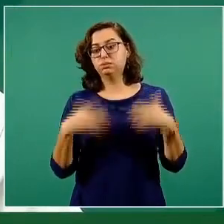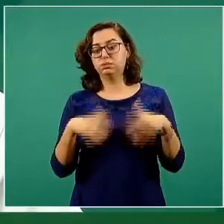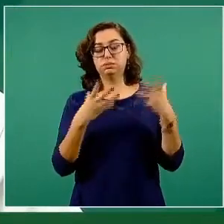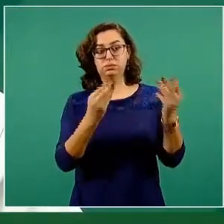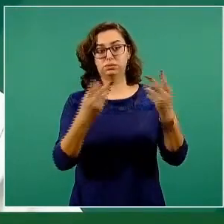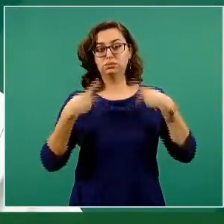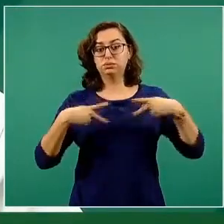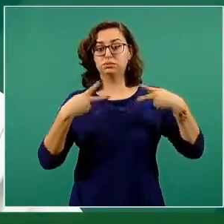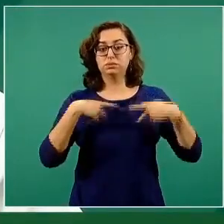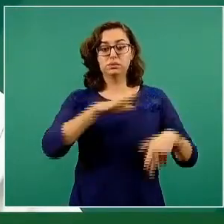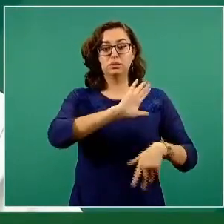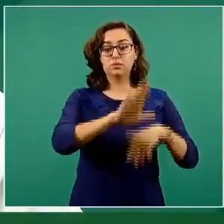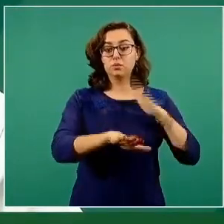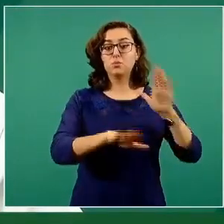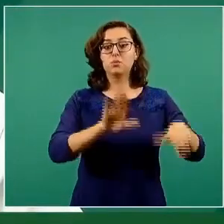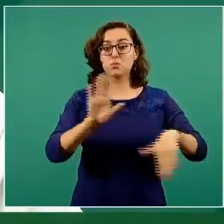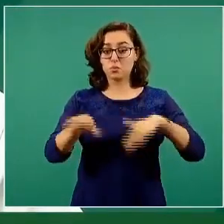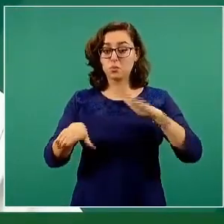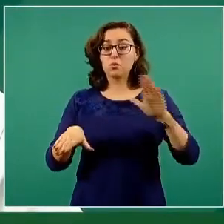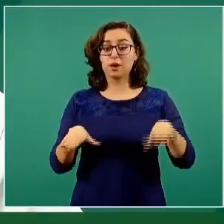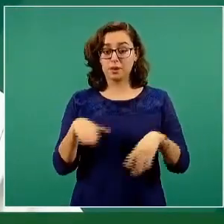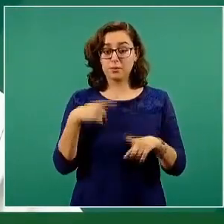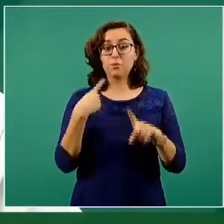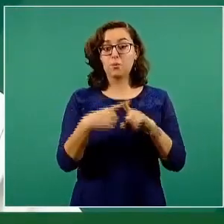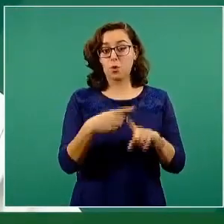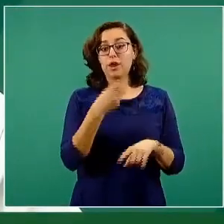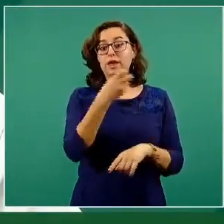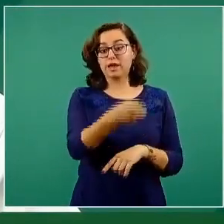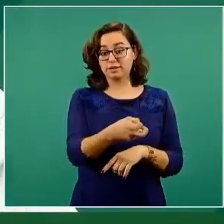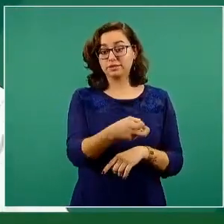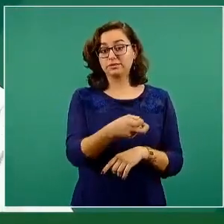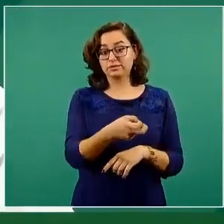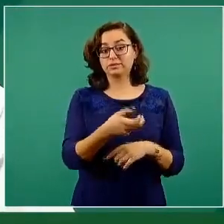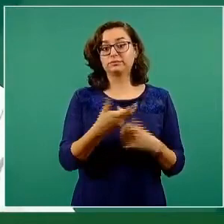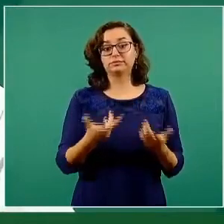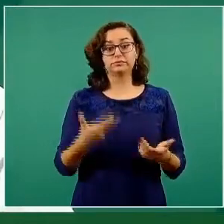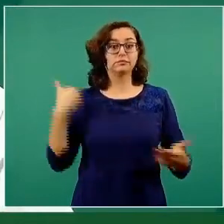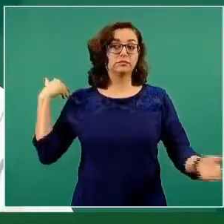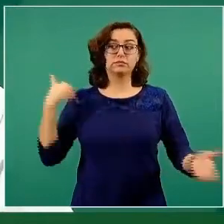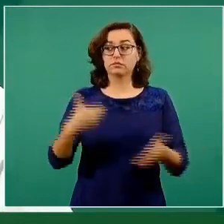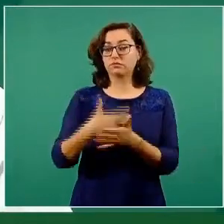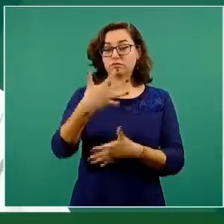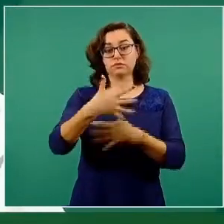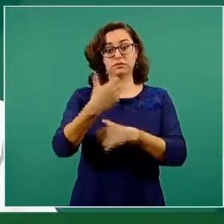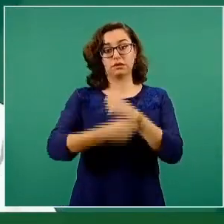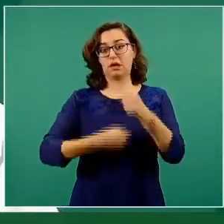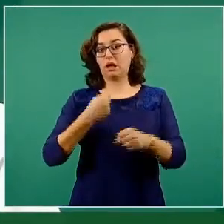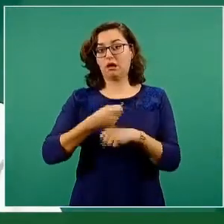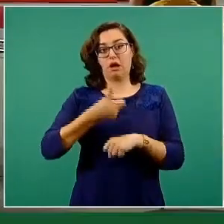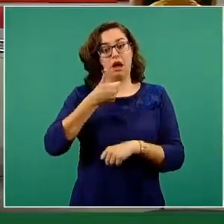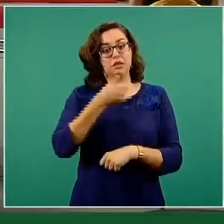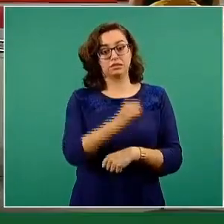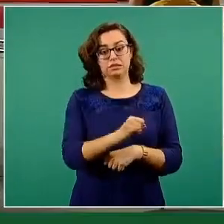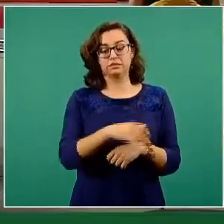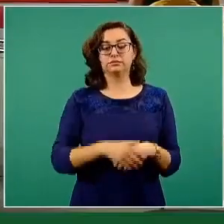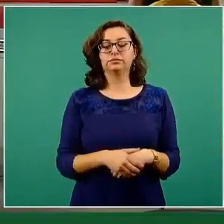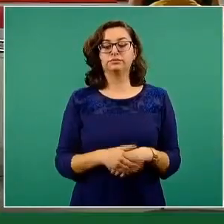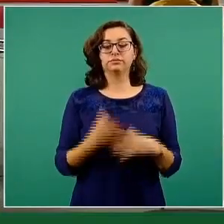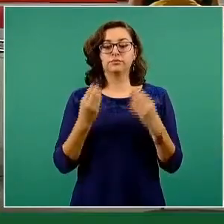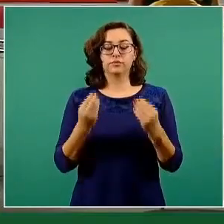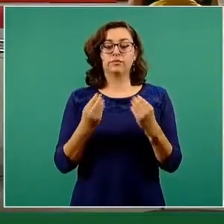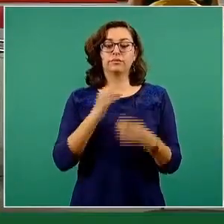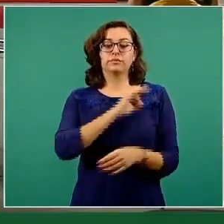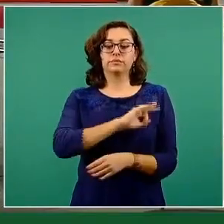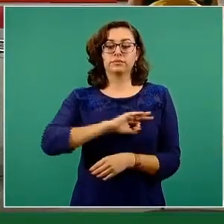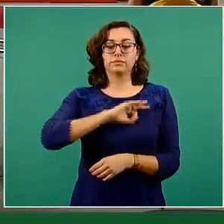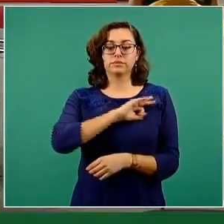la mortalidad en México todos los años desde hace más de 15 años. Felicitamos en particular